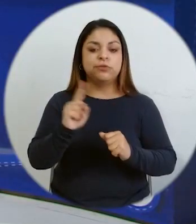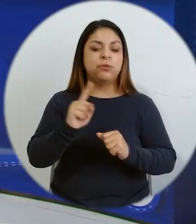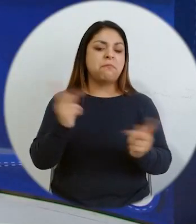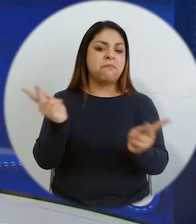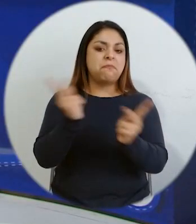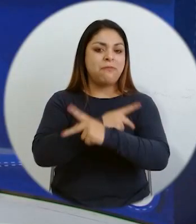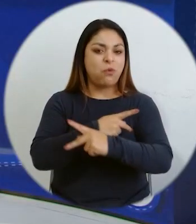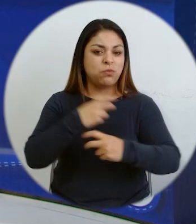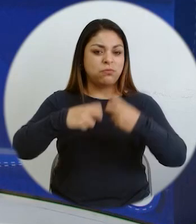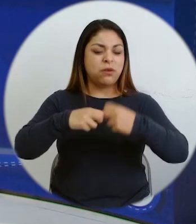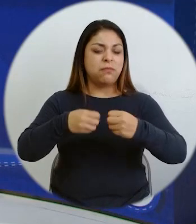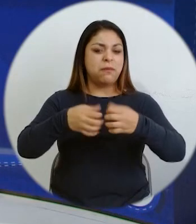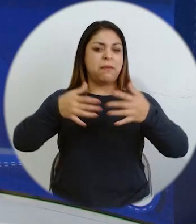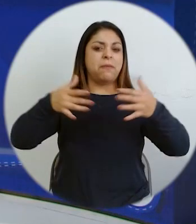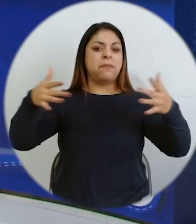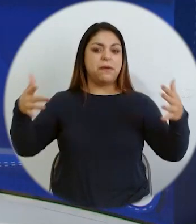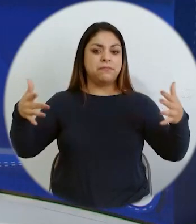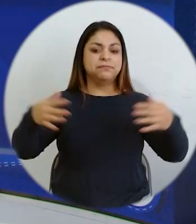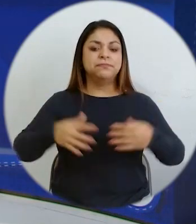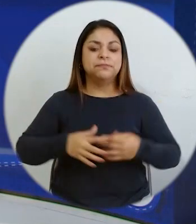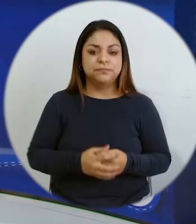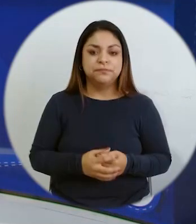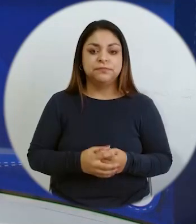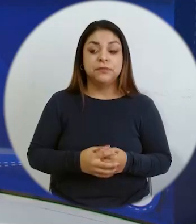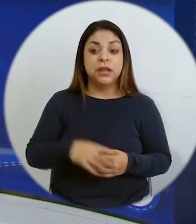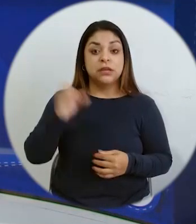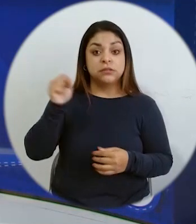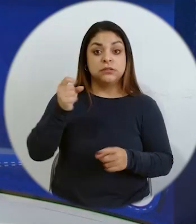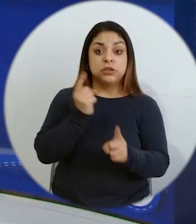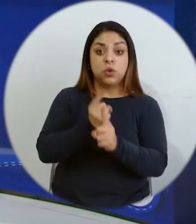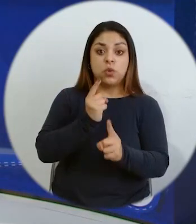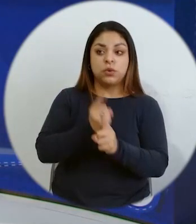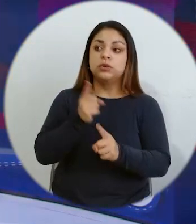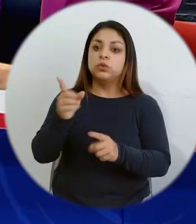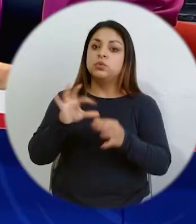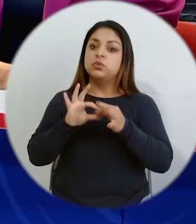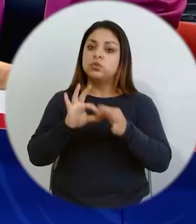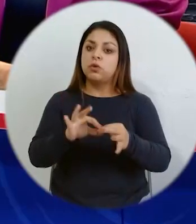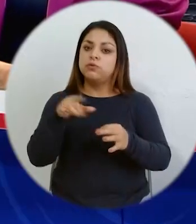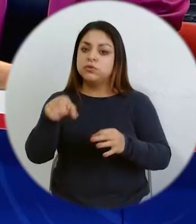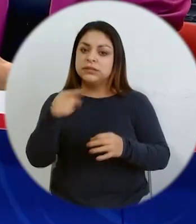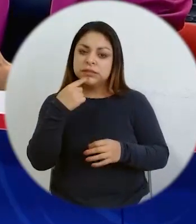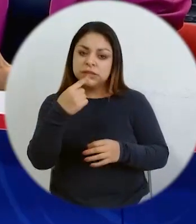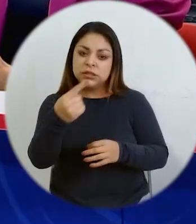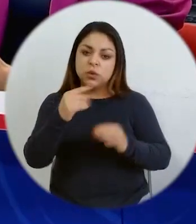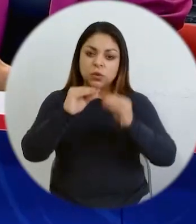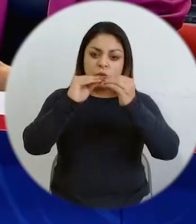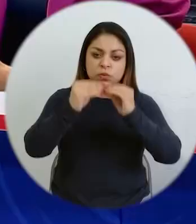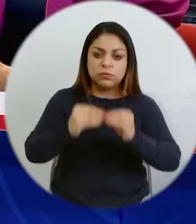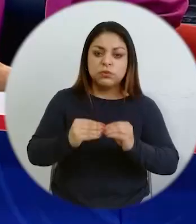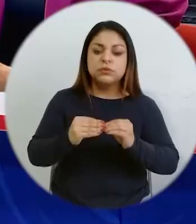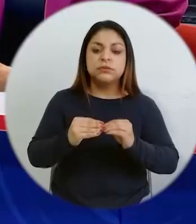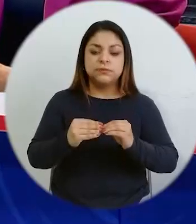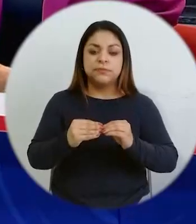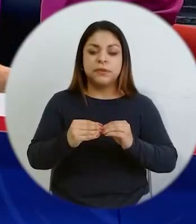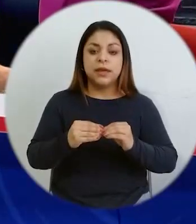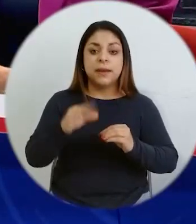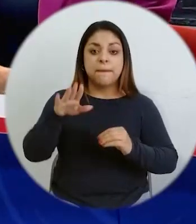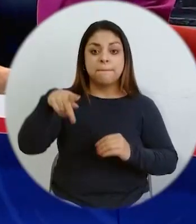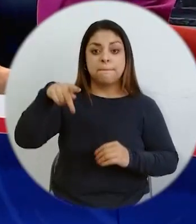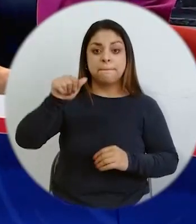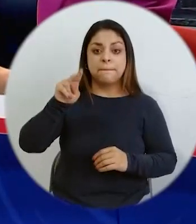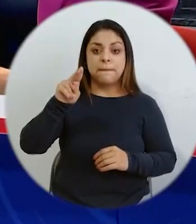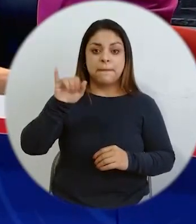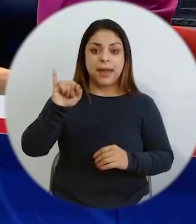Claro que sí. En relación a las cifras que usted mencionaba hace unos minutos, el Patronato Nacional de la Infancia, que